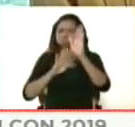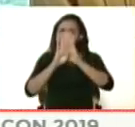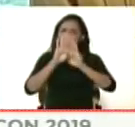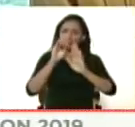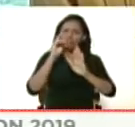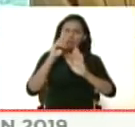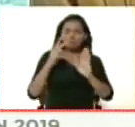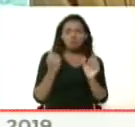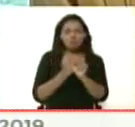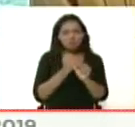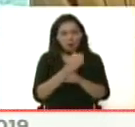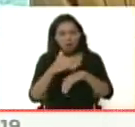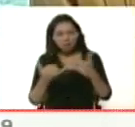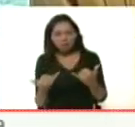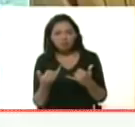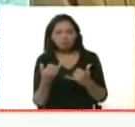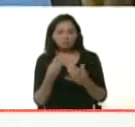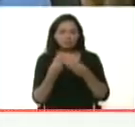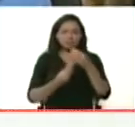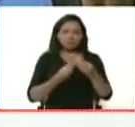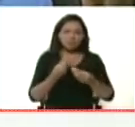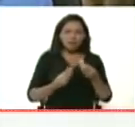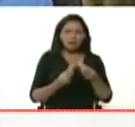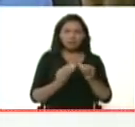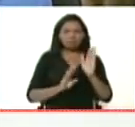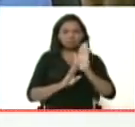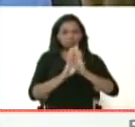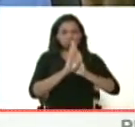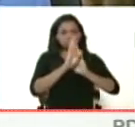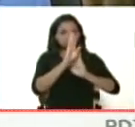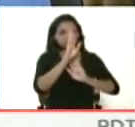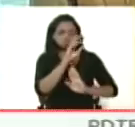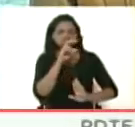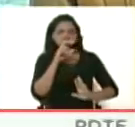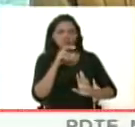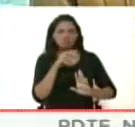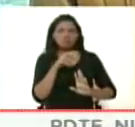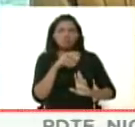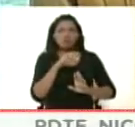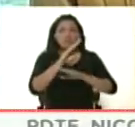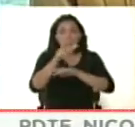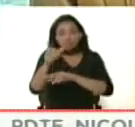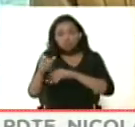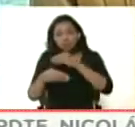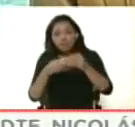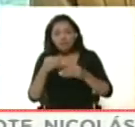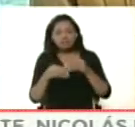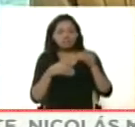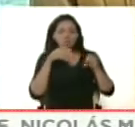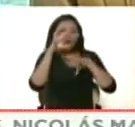de trabajo y de avance en el sector ganadero del país.